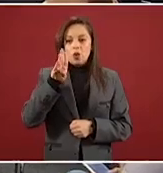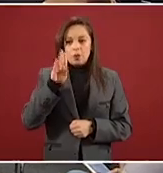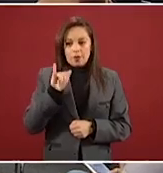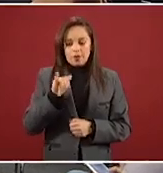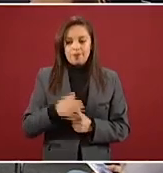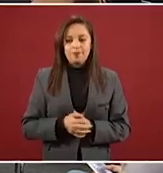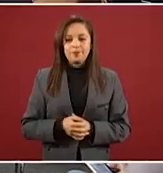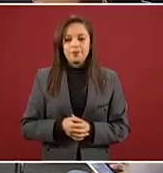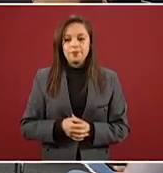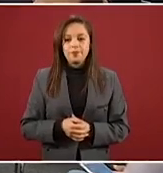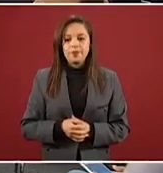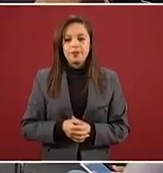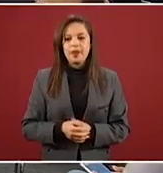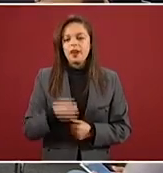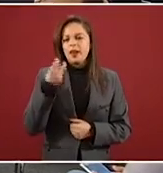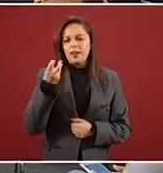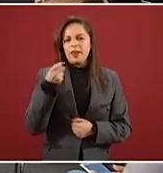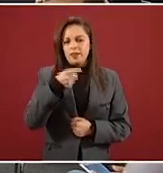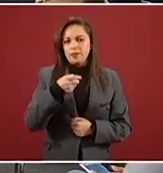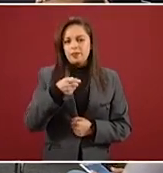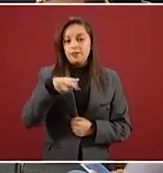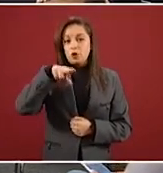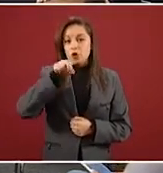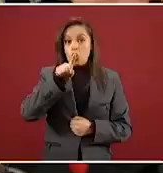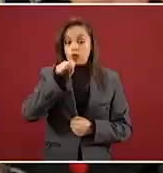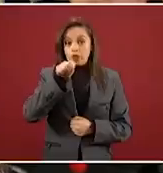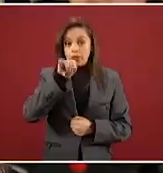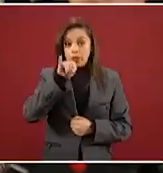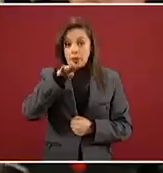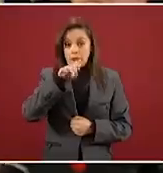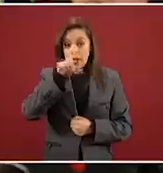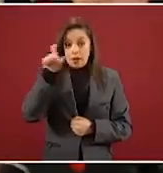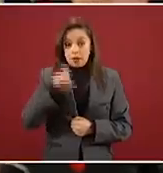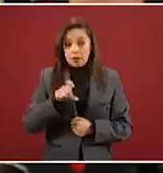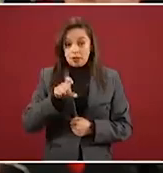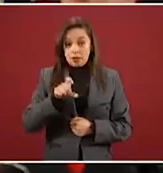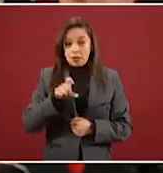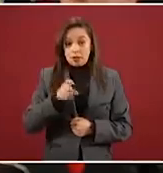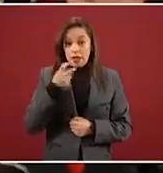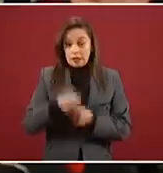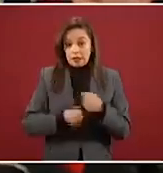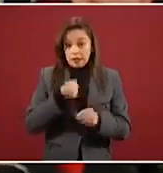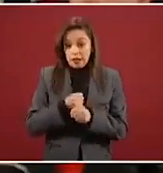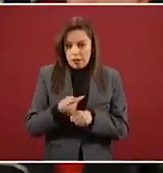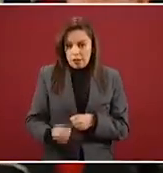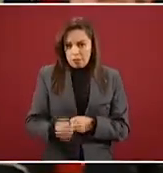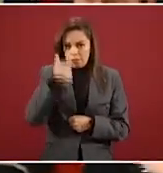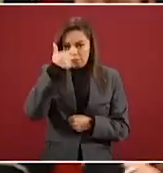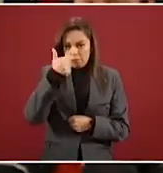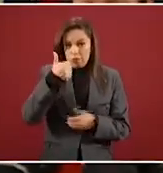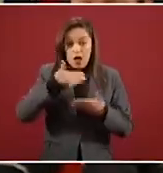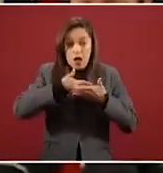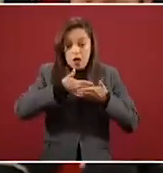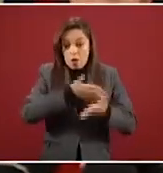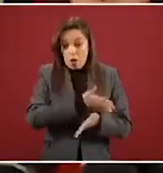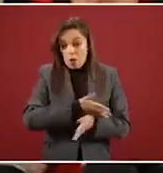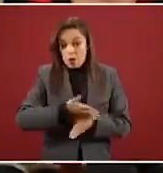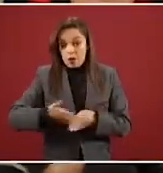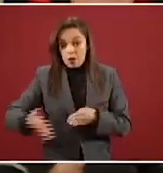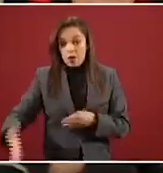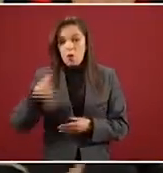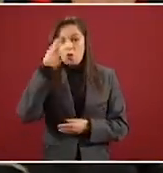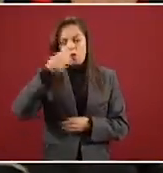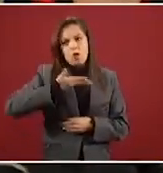sentido, presidente, en Otimex, desde principios de este año y hasta la fecha, despidos